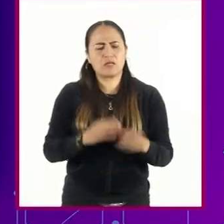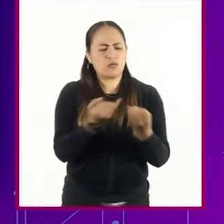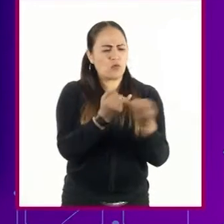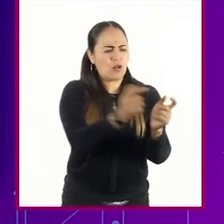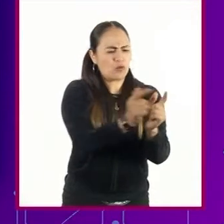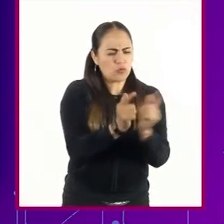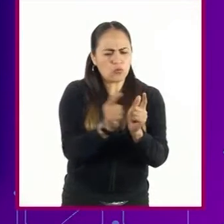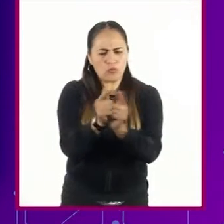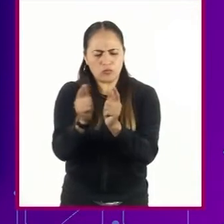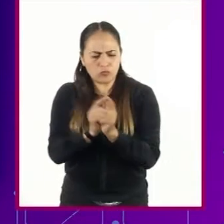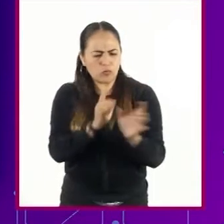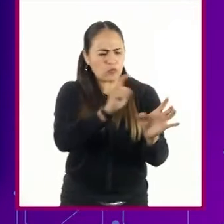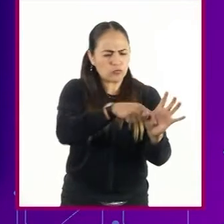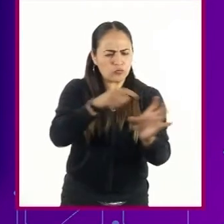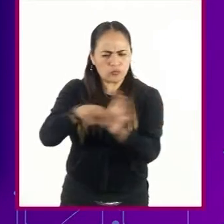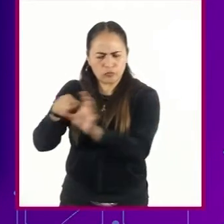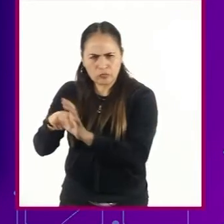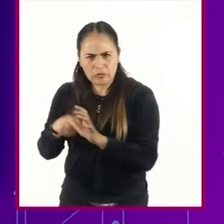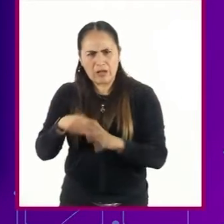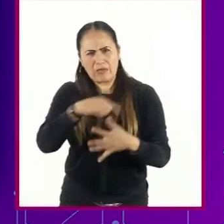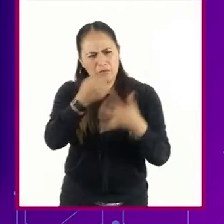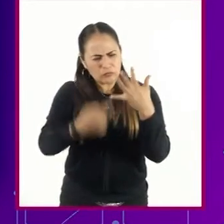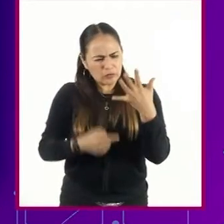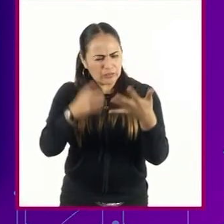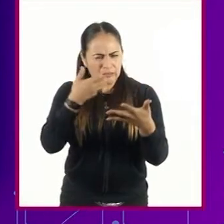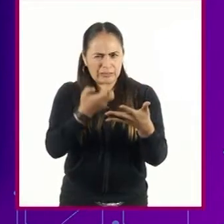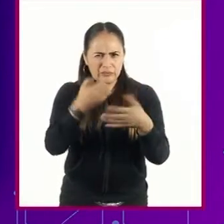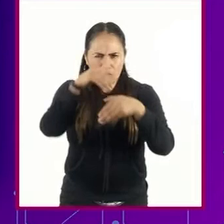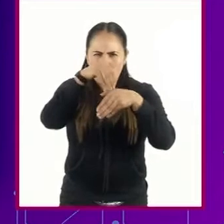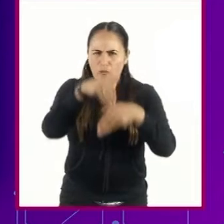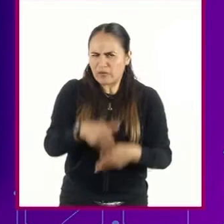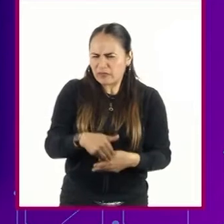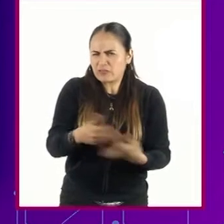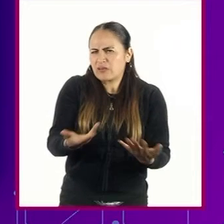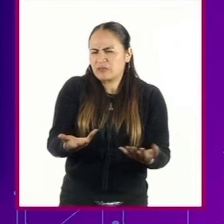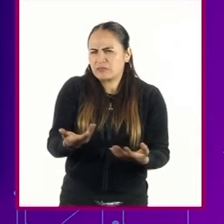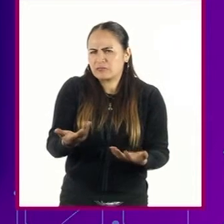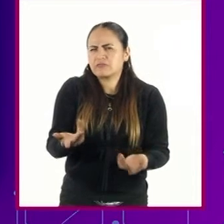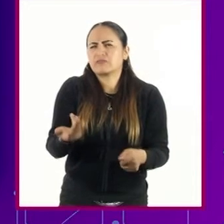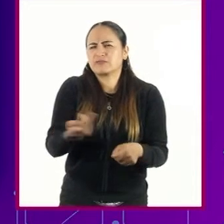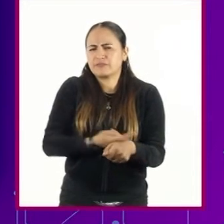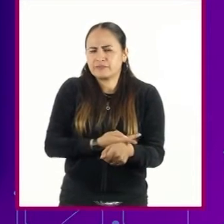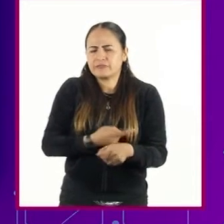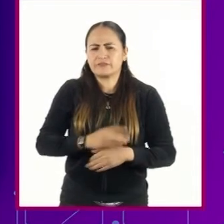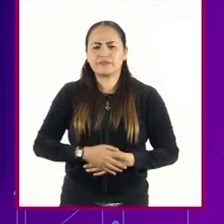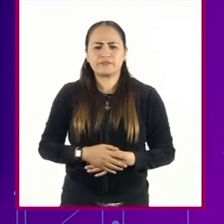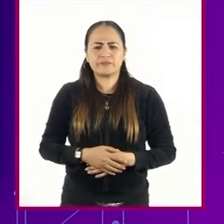pertenecemos? Todo grupo social, digamos que